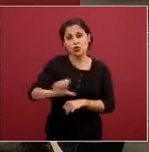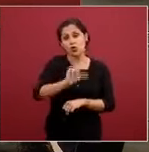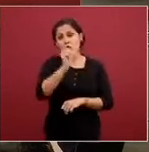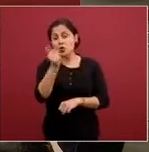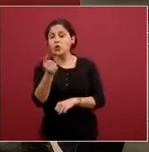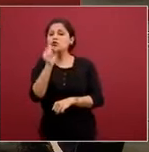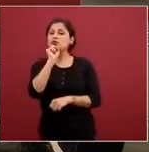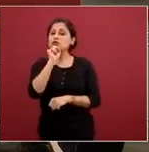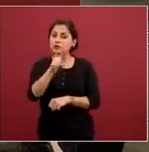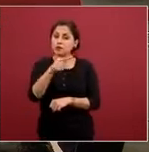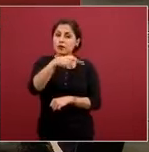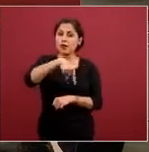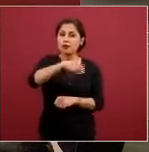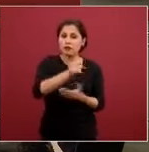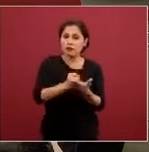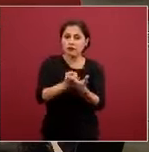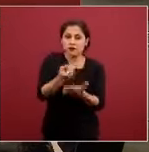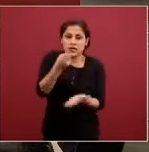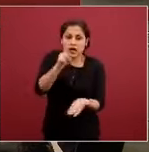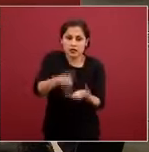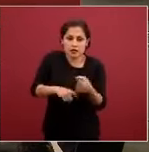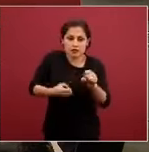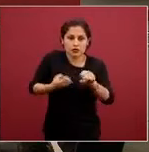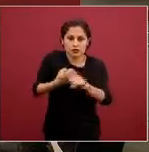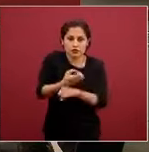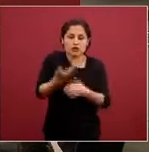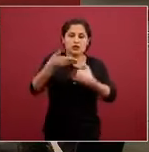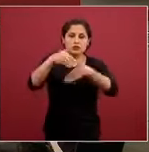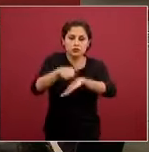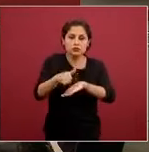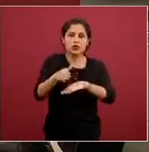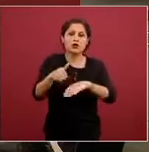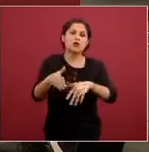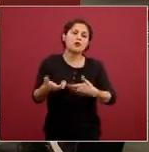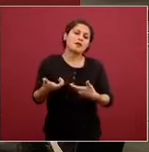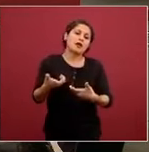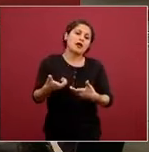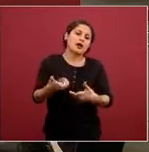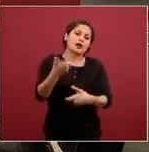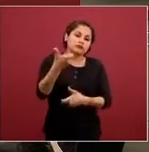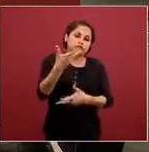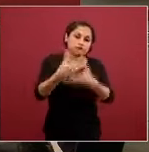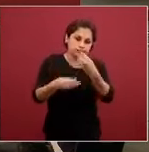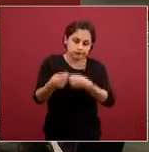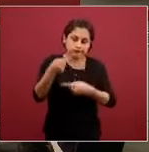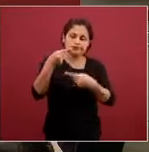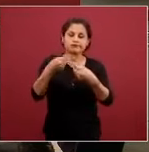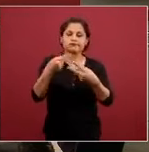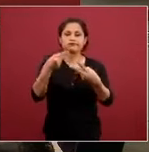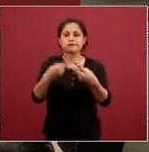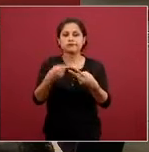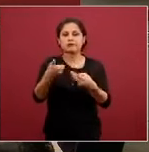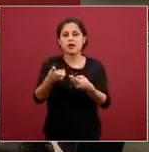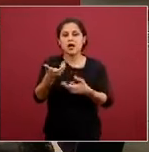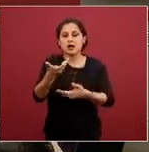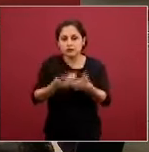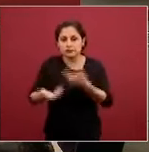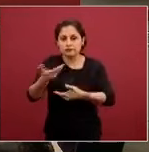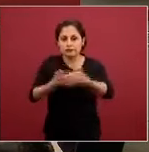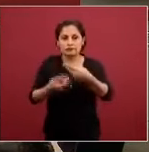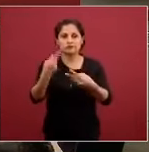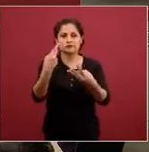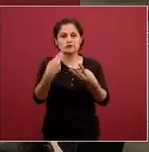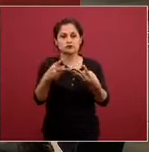comercio, sobre la economía, sobre los espacios públicos que son propiedad del Estado, sobre el gobierno mismo del